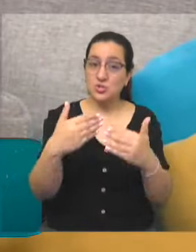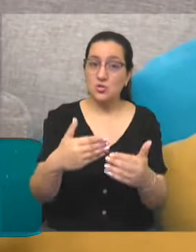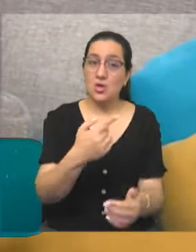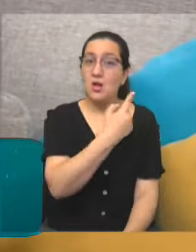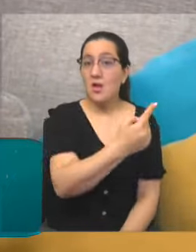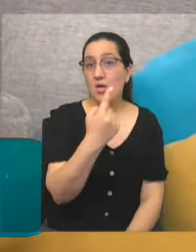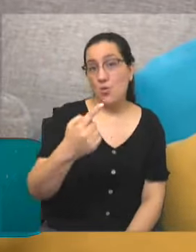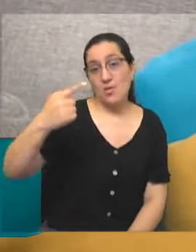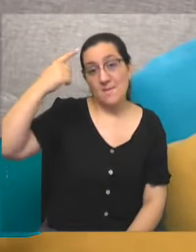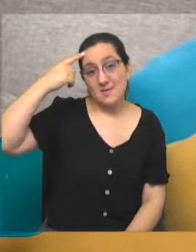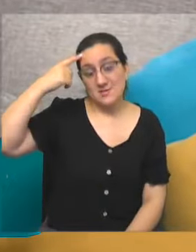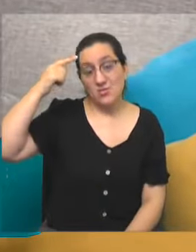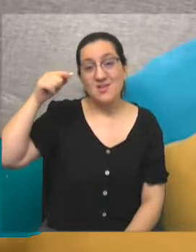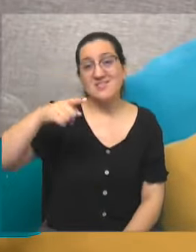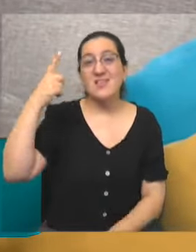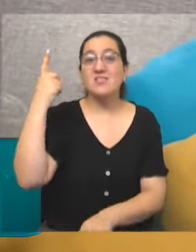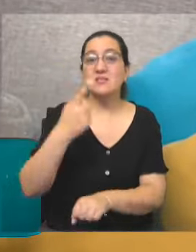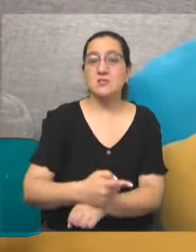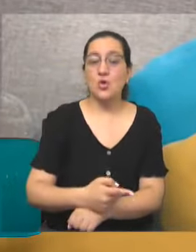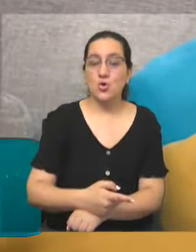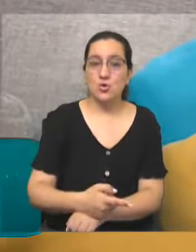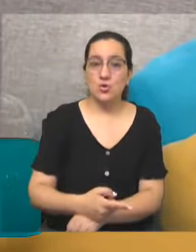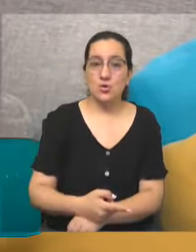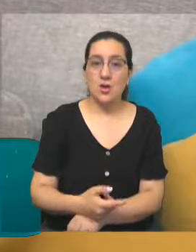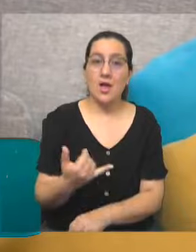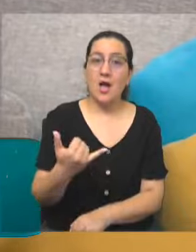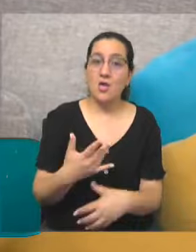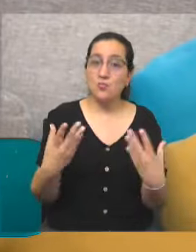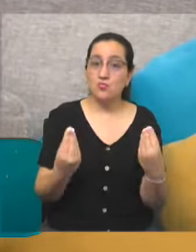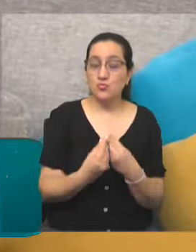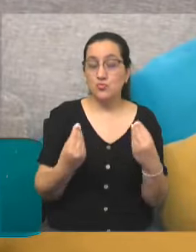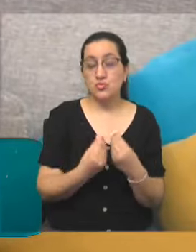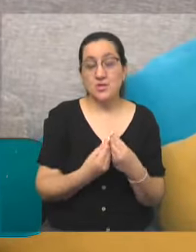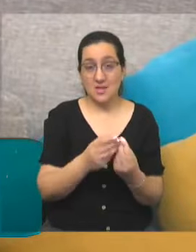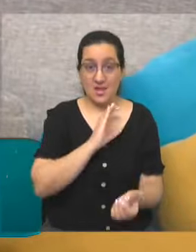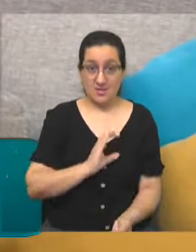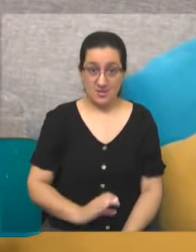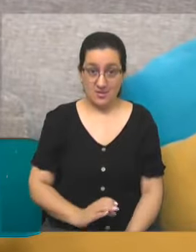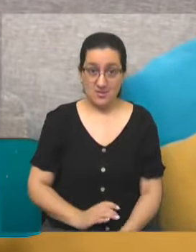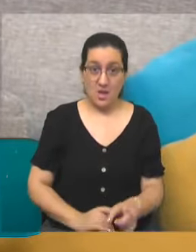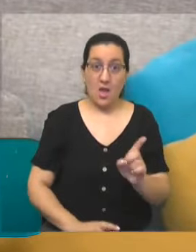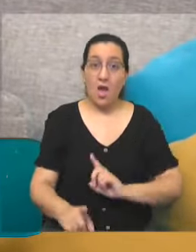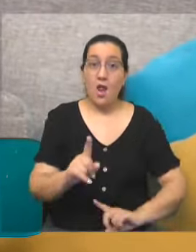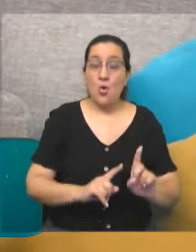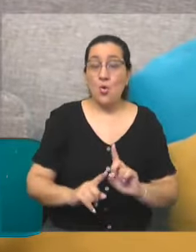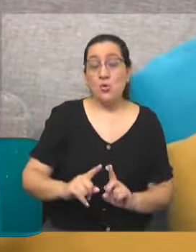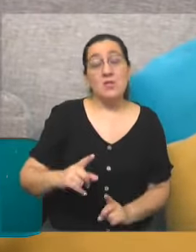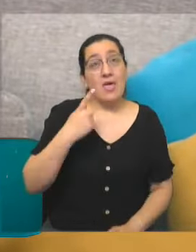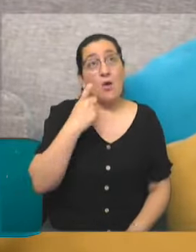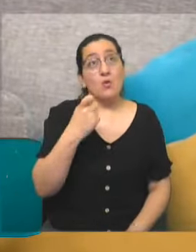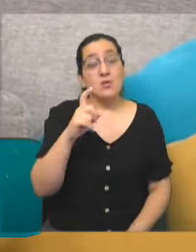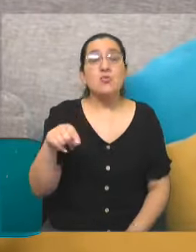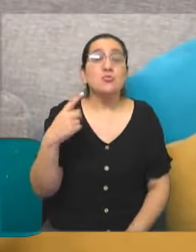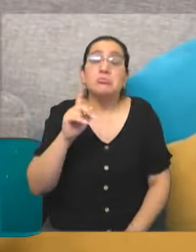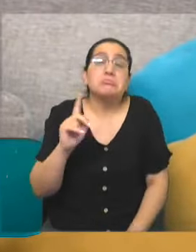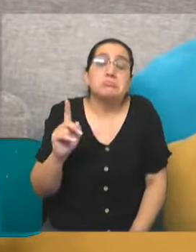uno está pensando que en esa decisión que fueron tomando hay muchísimos factores, algunos somos más conscientes, otros no, que entran